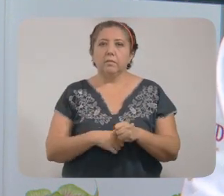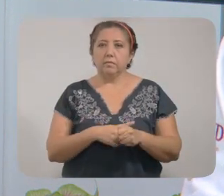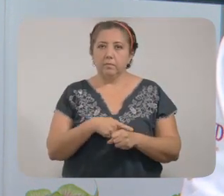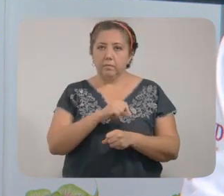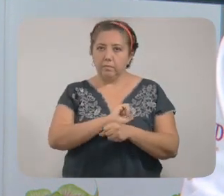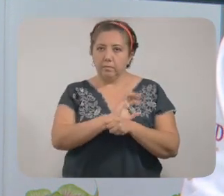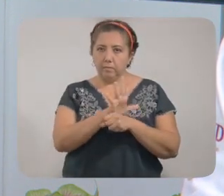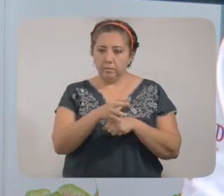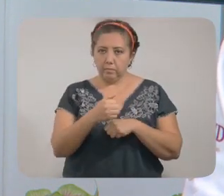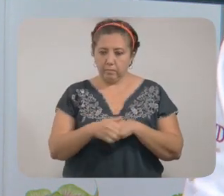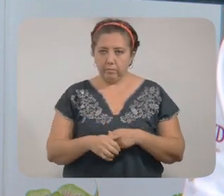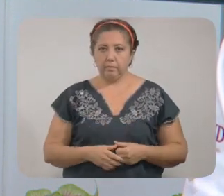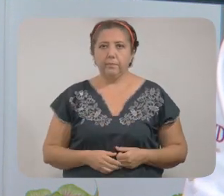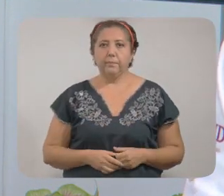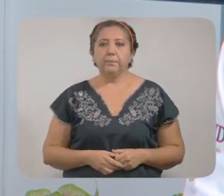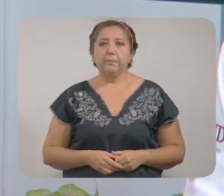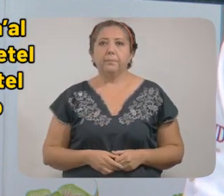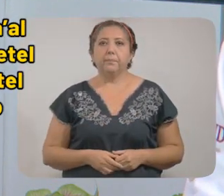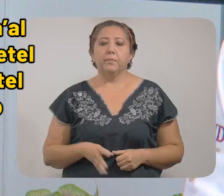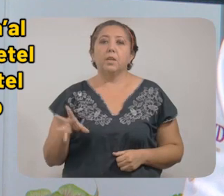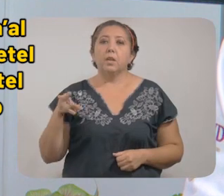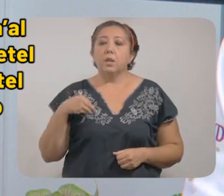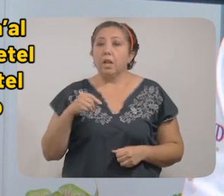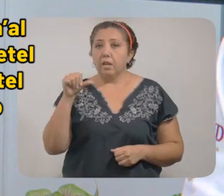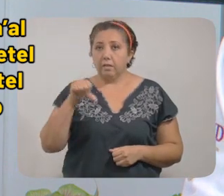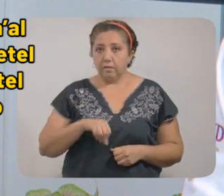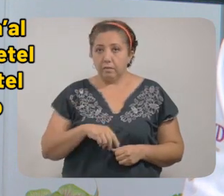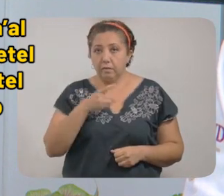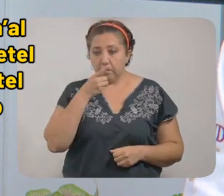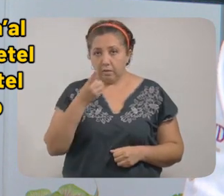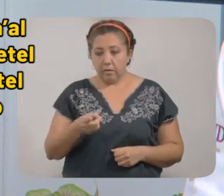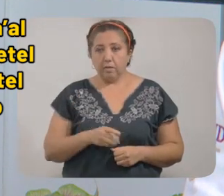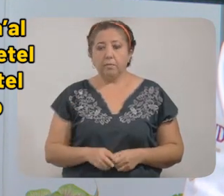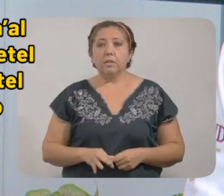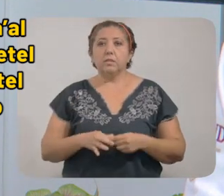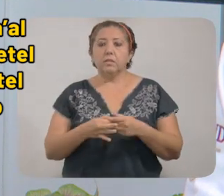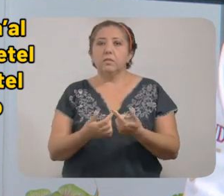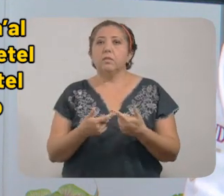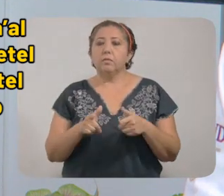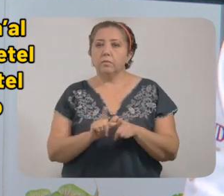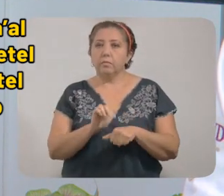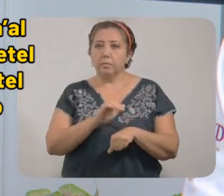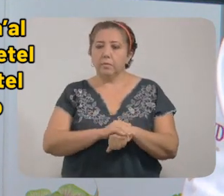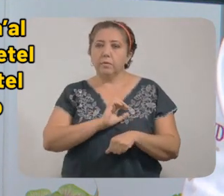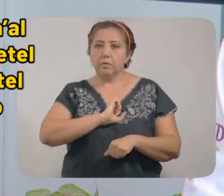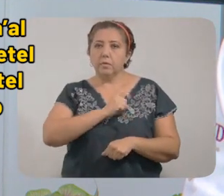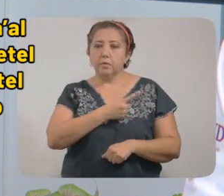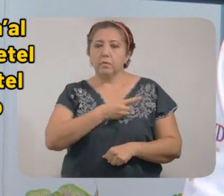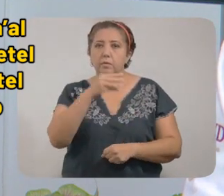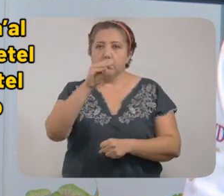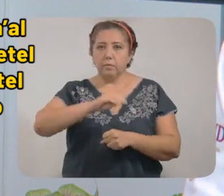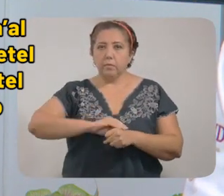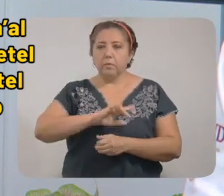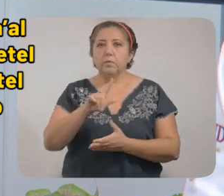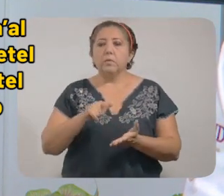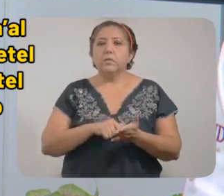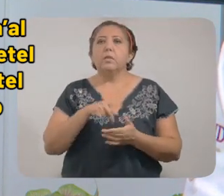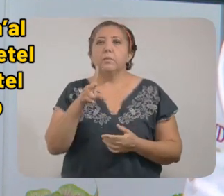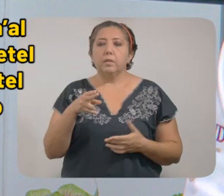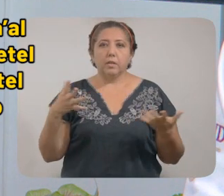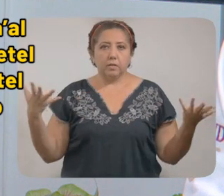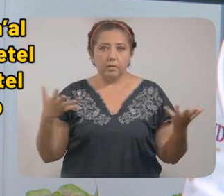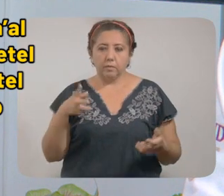en el número de personas contagiadas a la presencia de las brigadas especiales de amigos de la salud se suman la instalación de módulos itinerantes